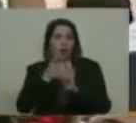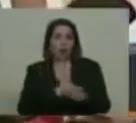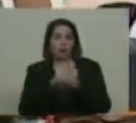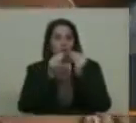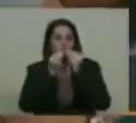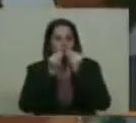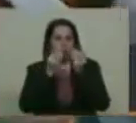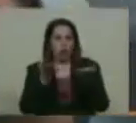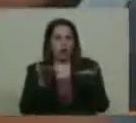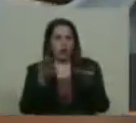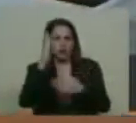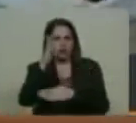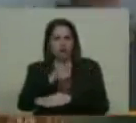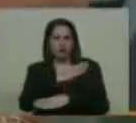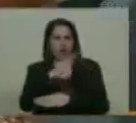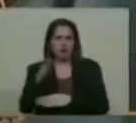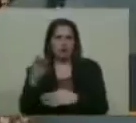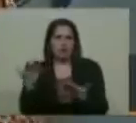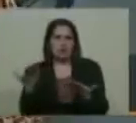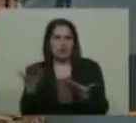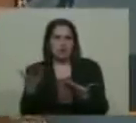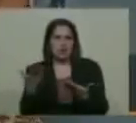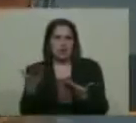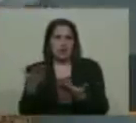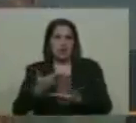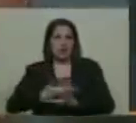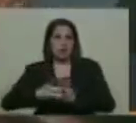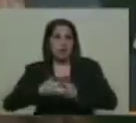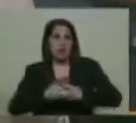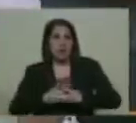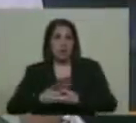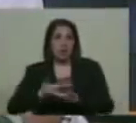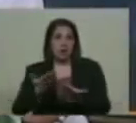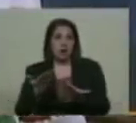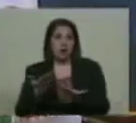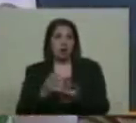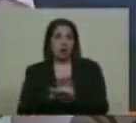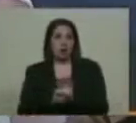beso. Niñas bellas. Niños bellos.